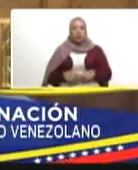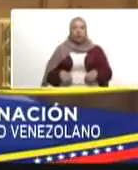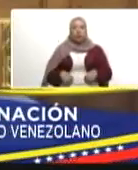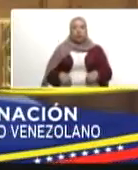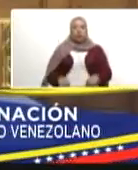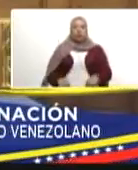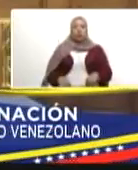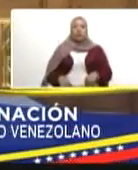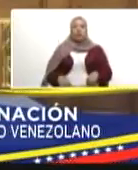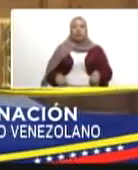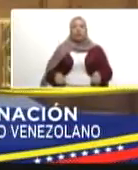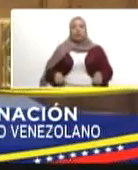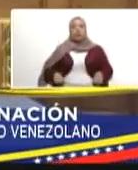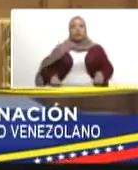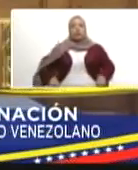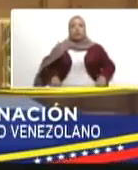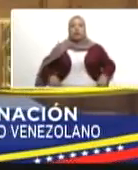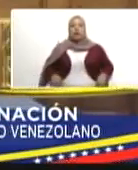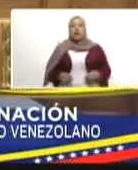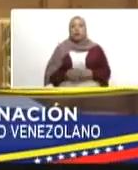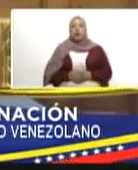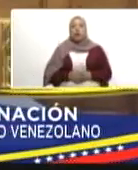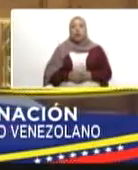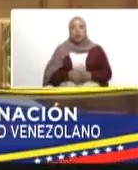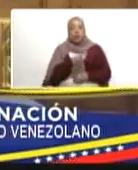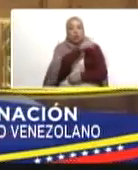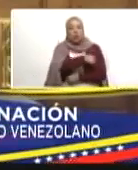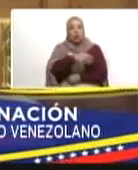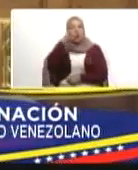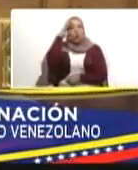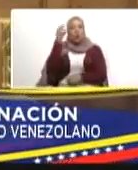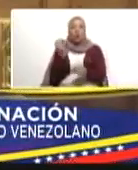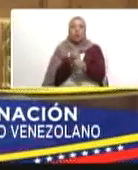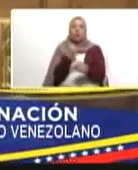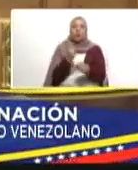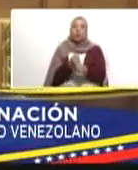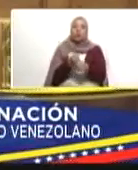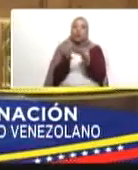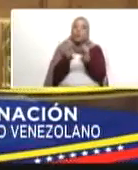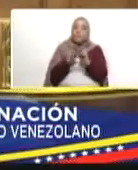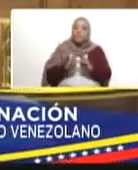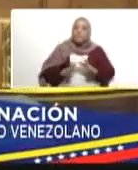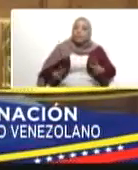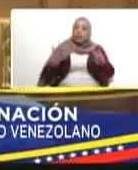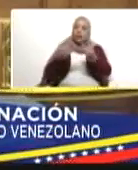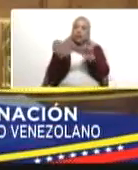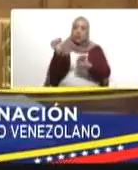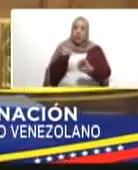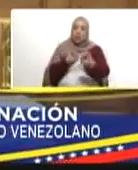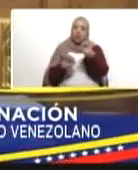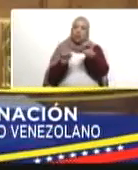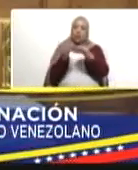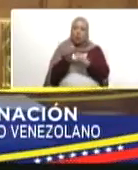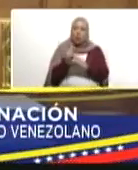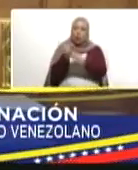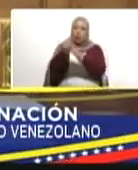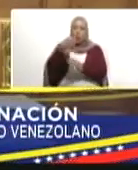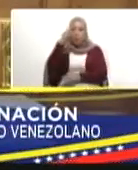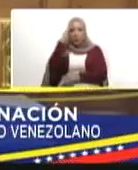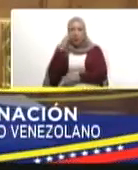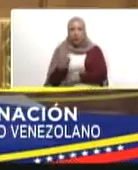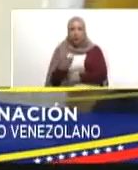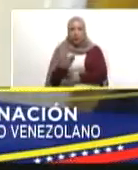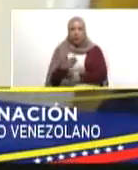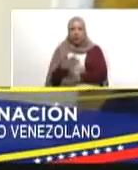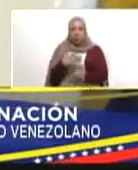porque a padrino no le perdon su lealtad Absolut y su valentía a nuestra patria su liderazgo militar